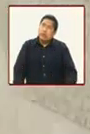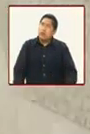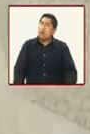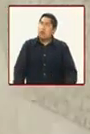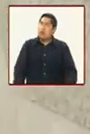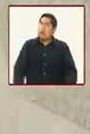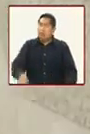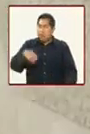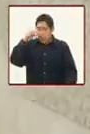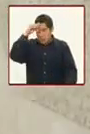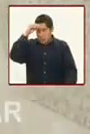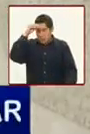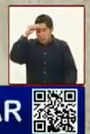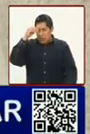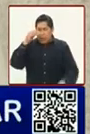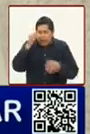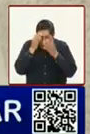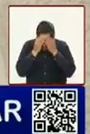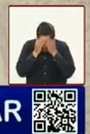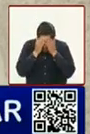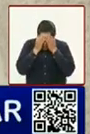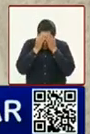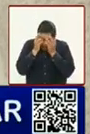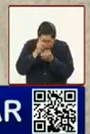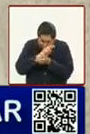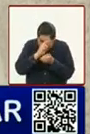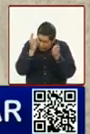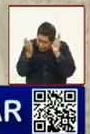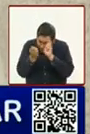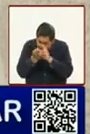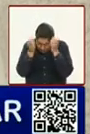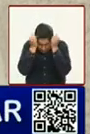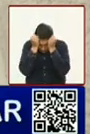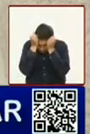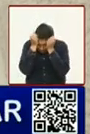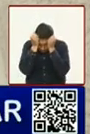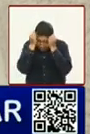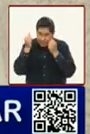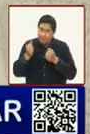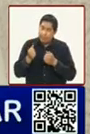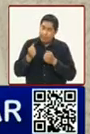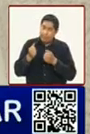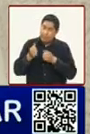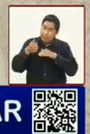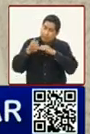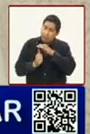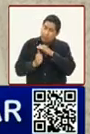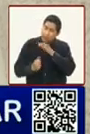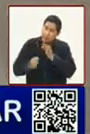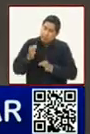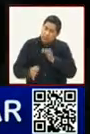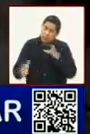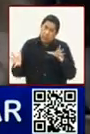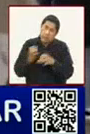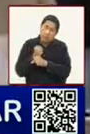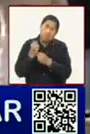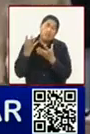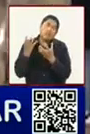El imputado ha referido estar arrepentido y se ha puesto en conocimiento de la autoridad fiscal el hecho de pretender someterse a un procedimiento abreviado.